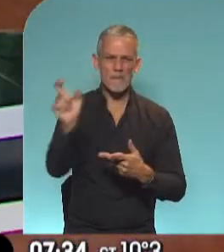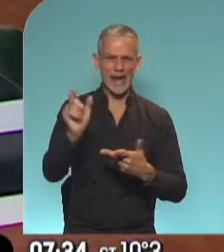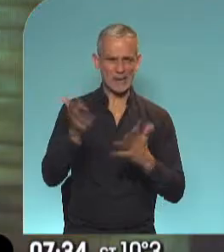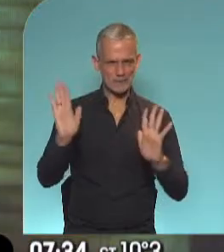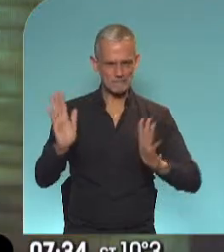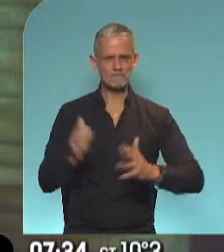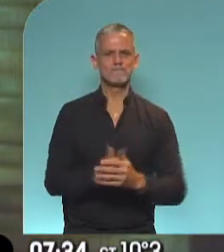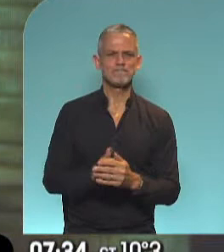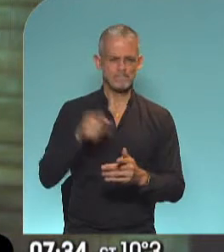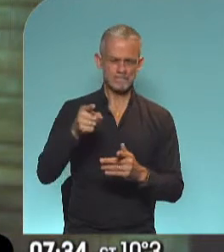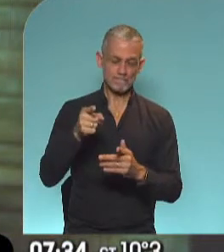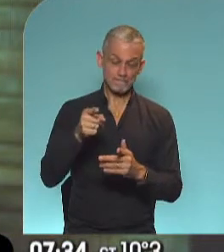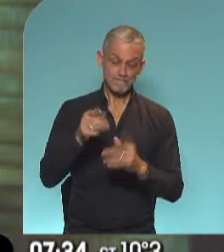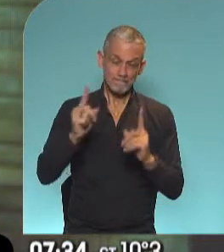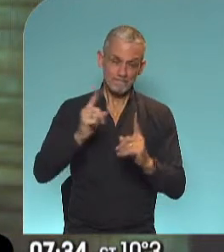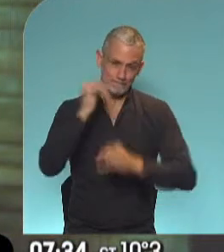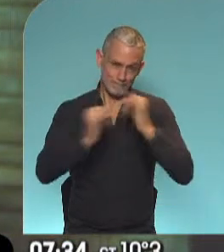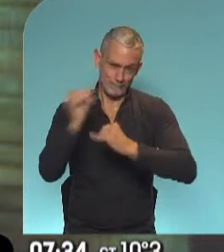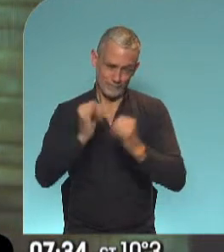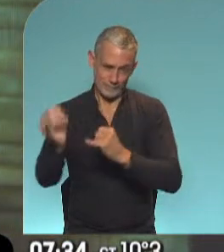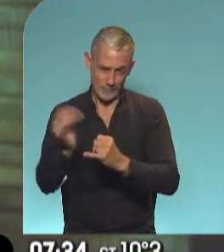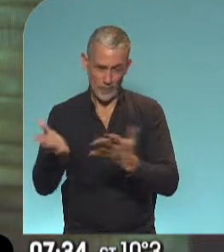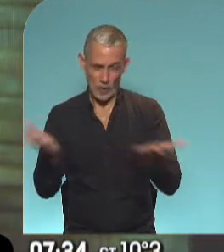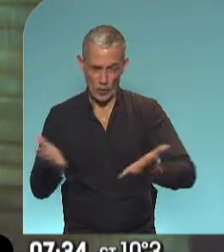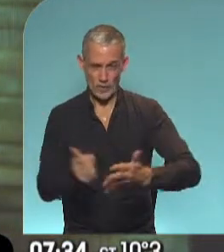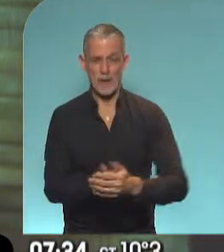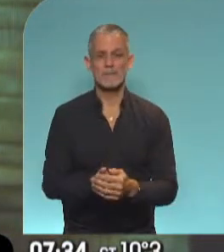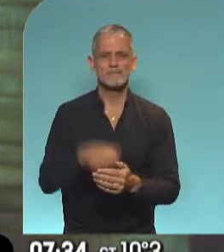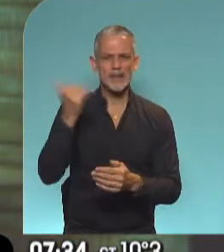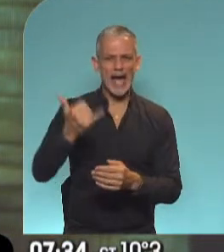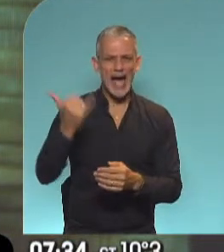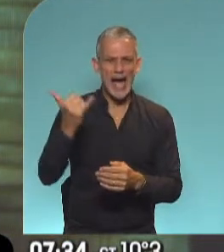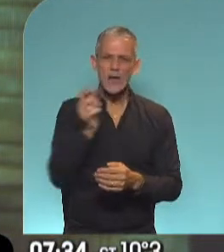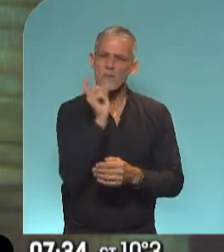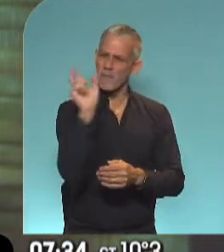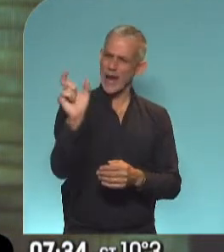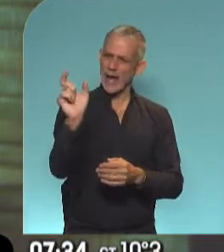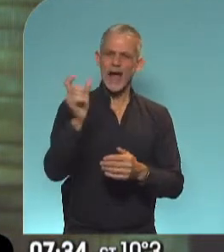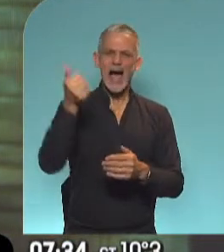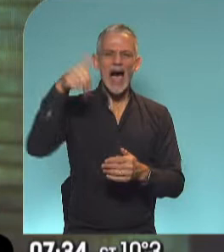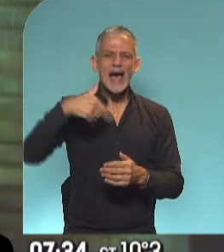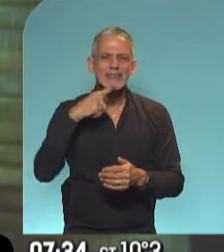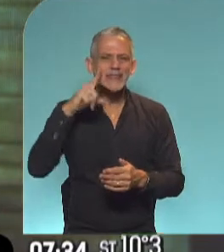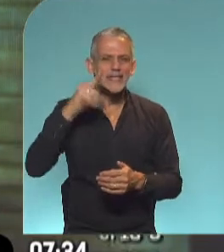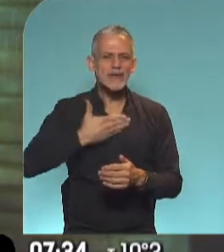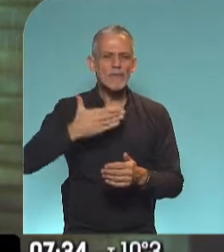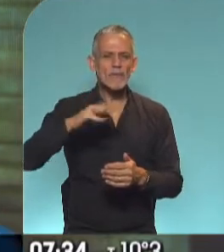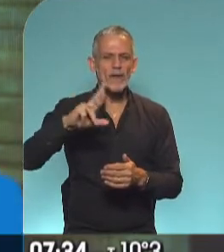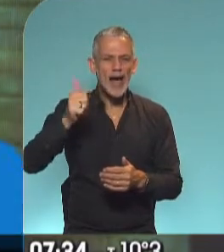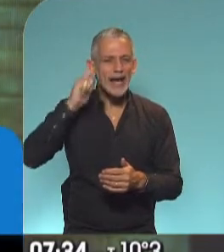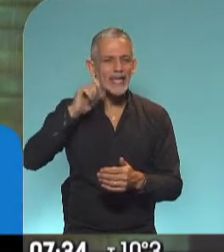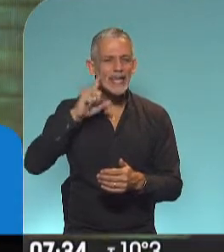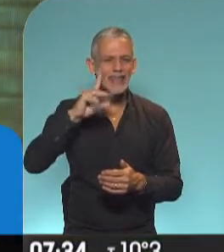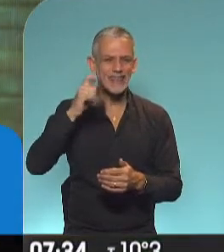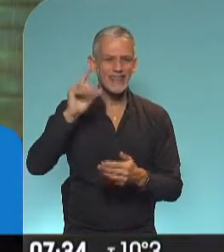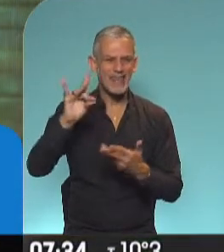con toda esta cuestión que vos muy bien comentabas recién, está surgiendo este término de la antifragilidad y tiene que ver justamente con